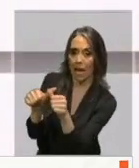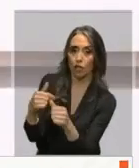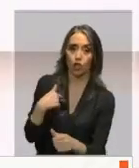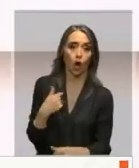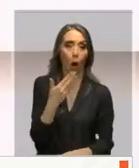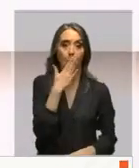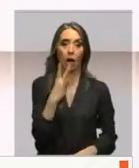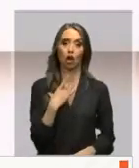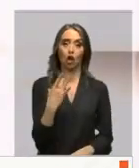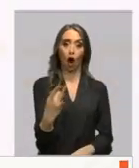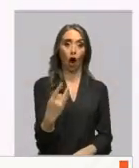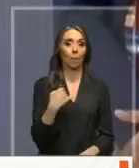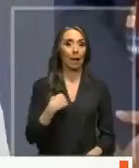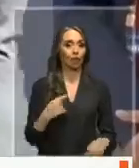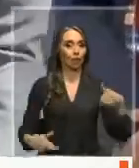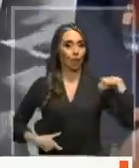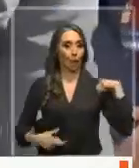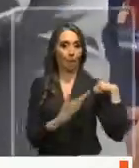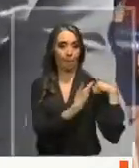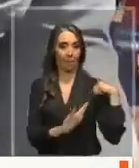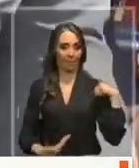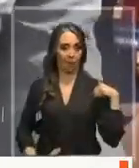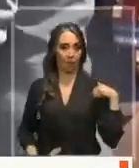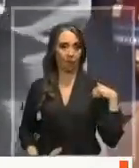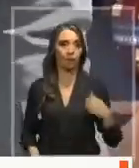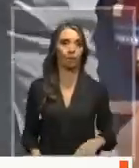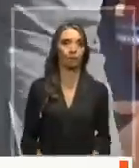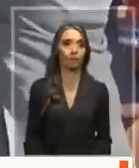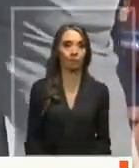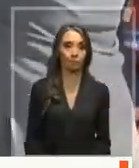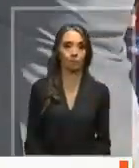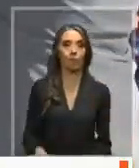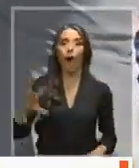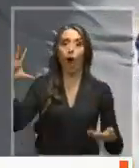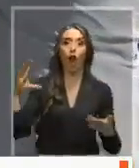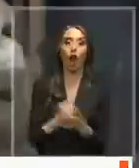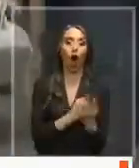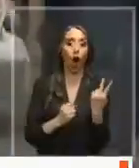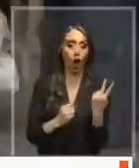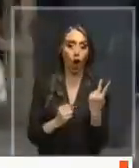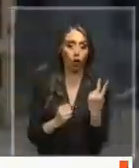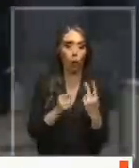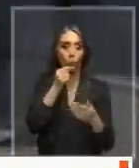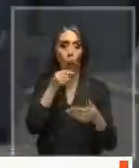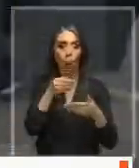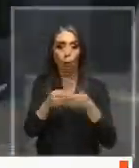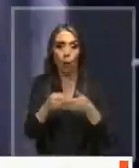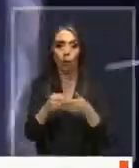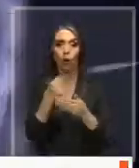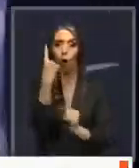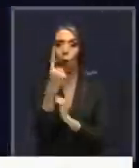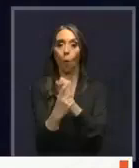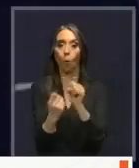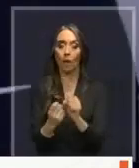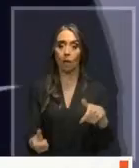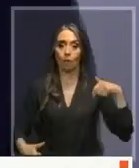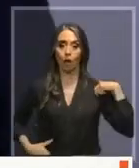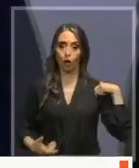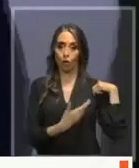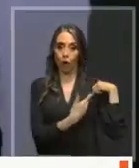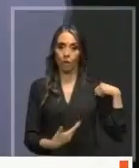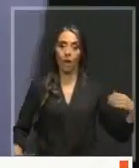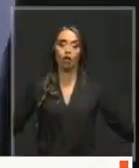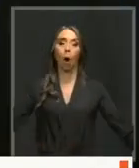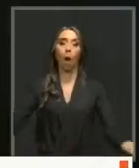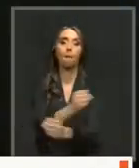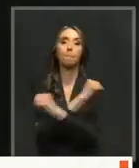mejor opción para ser presidente. Lo lograron, pero a puertas de cumplirse un año del gobierno, una bomba